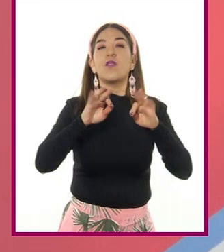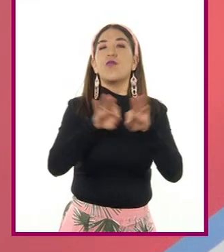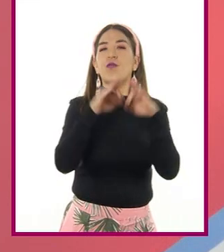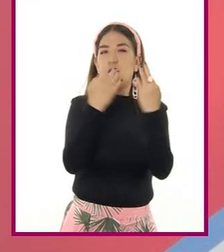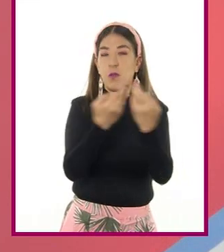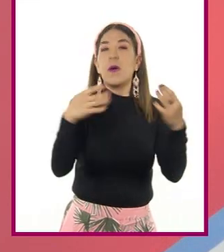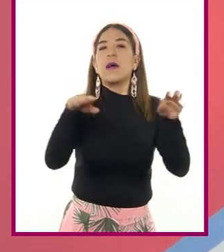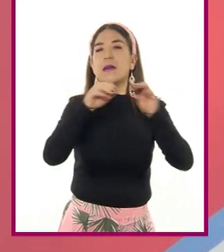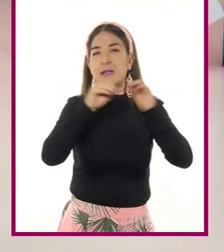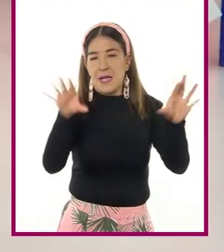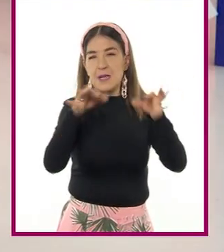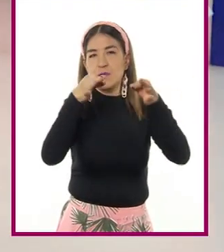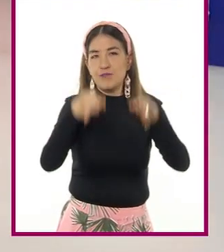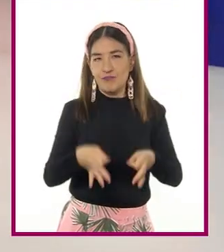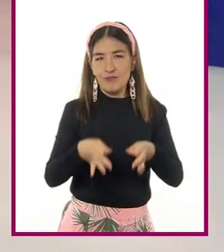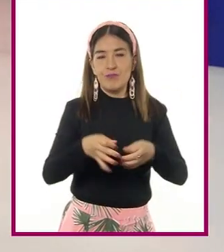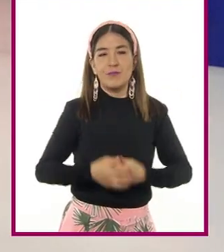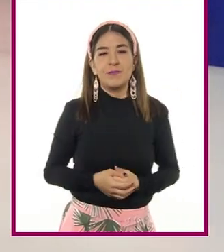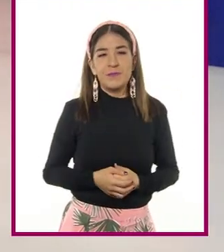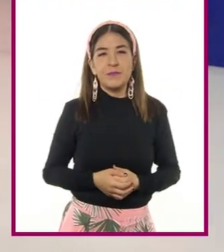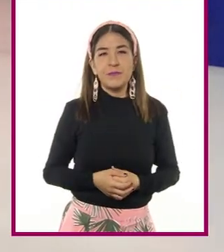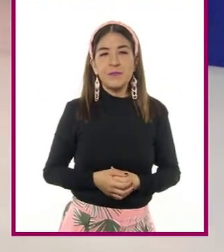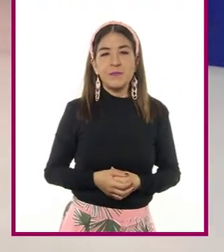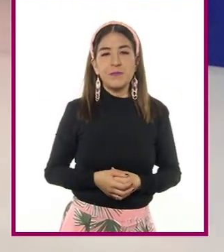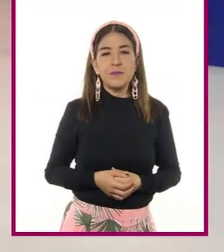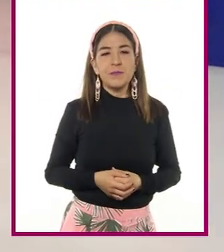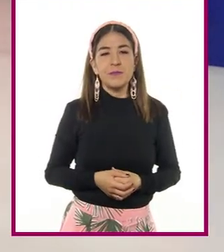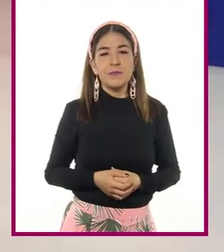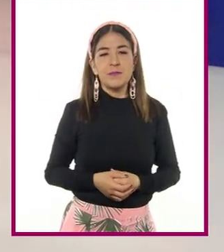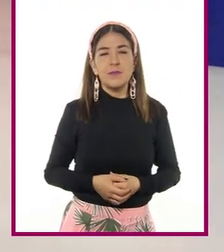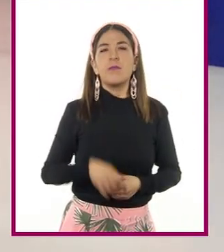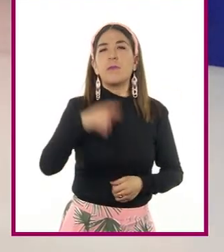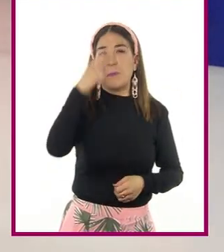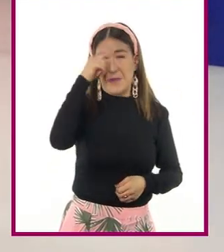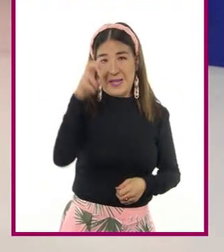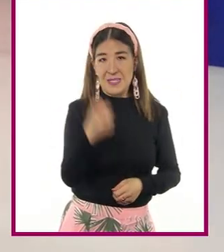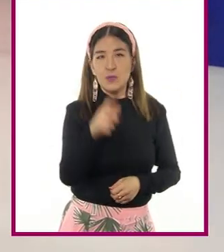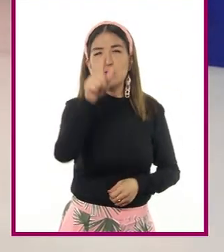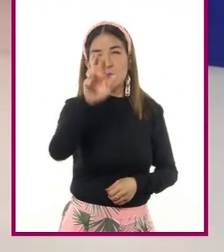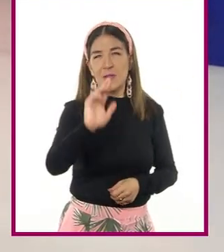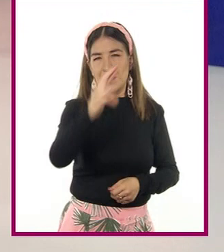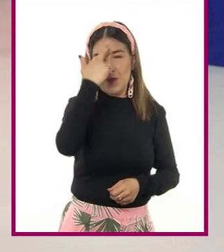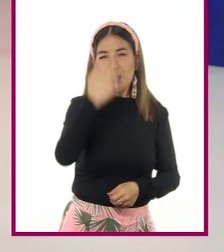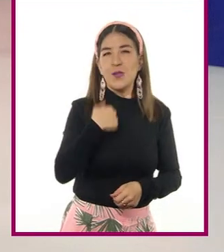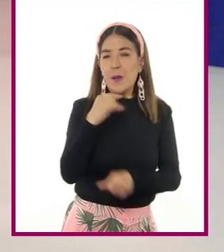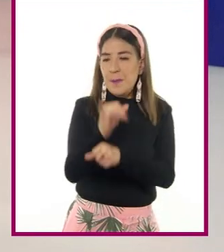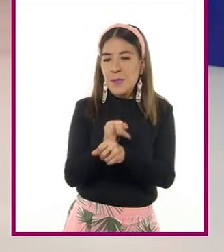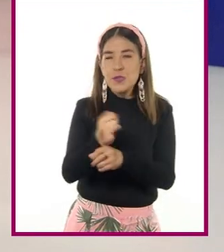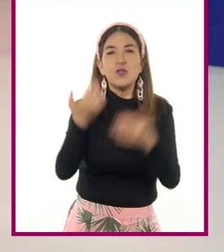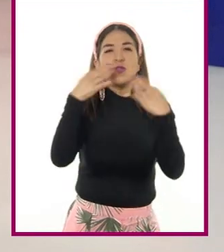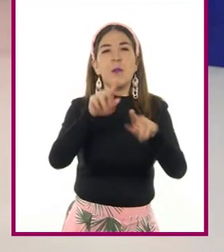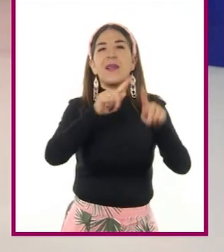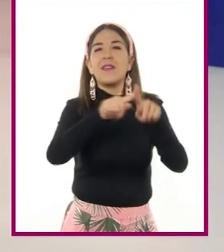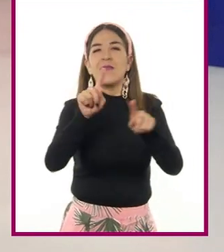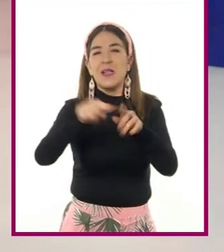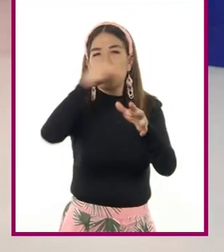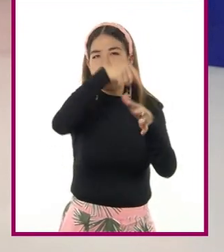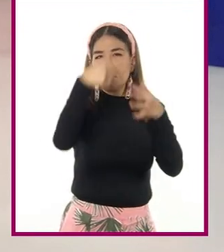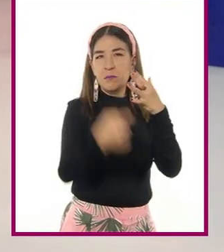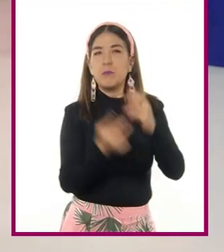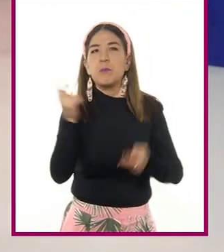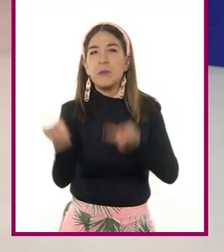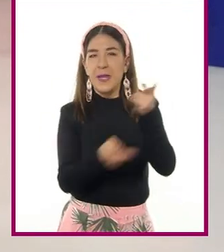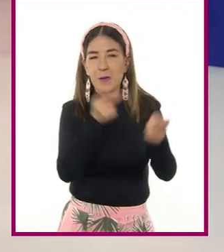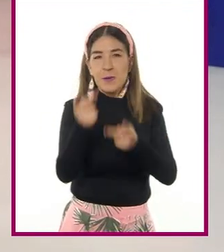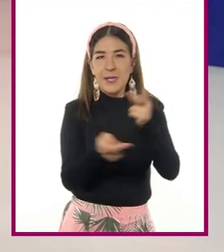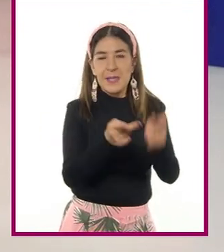y precisa. Y para ello, ¿recuerdan que yo investigué sobre los tipos de preguntas?